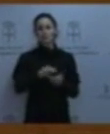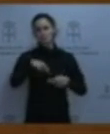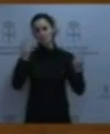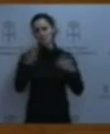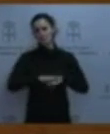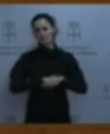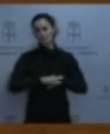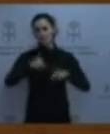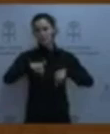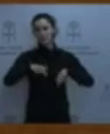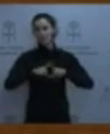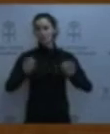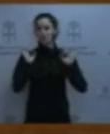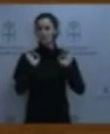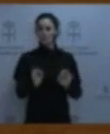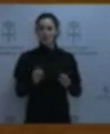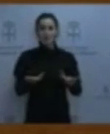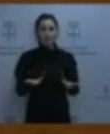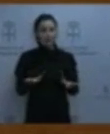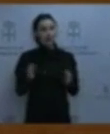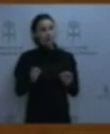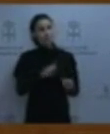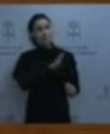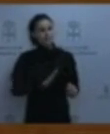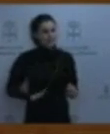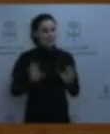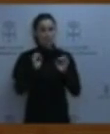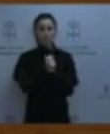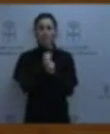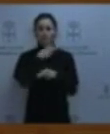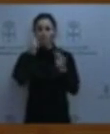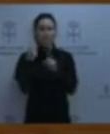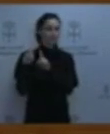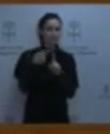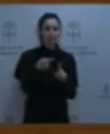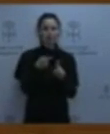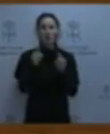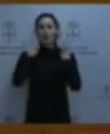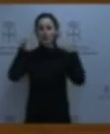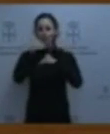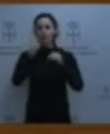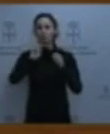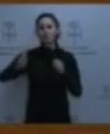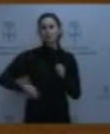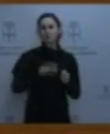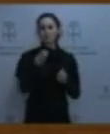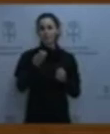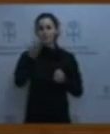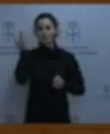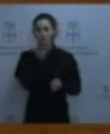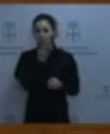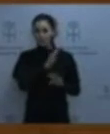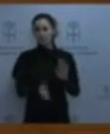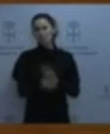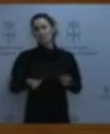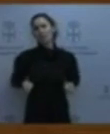en Asturias. Y, sin embargo, mientras se reduce la jornada de trabajadores de lo público y, por tanto, la atención a la diversidad educativa en las escuelas, se continúa generando un gran